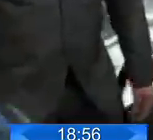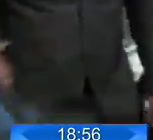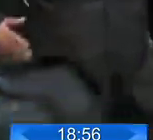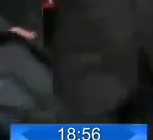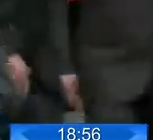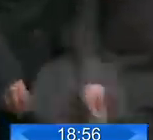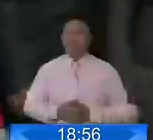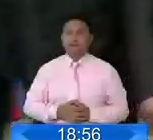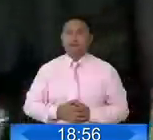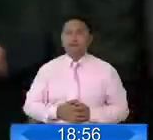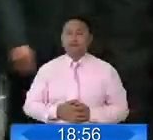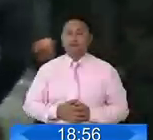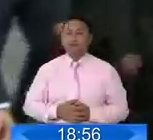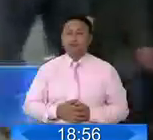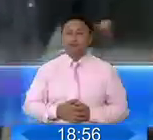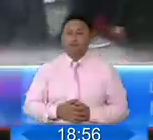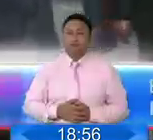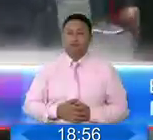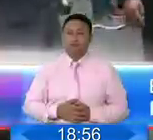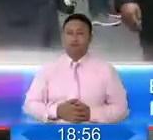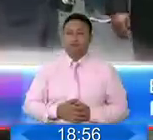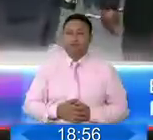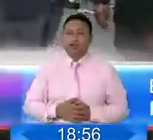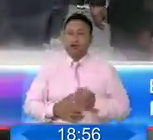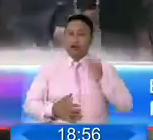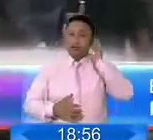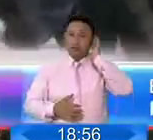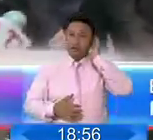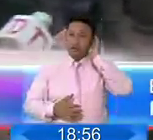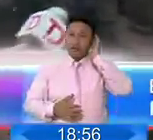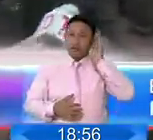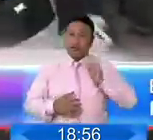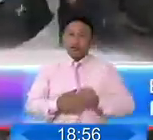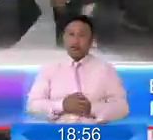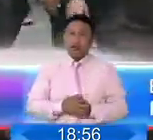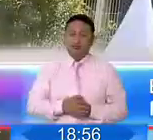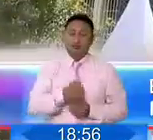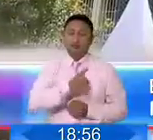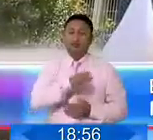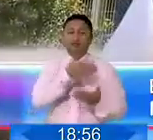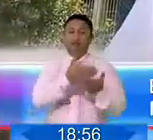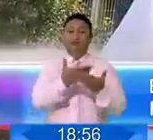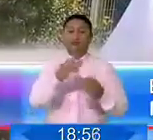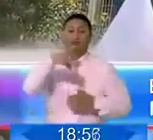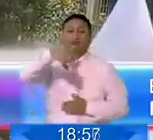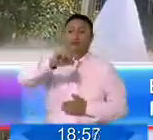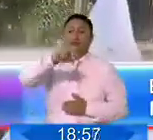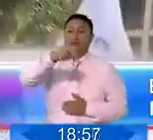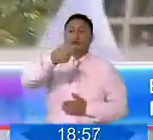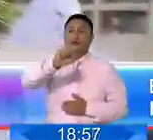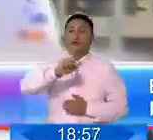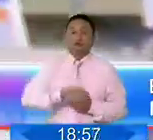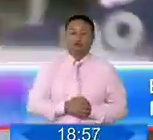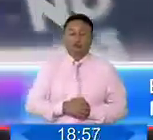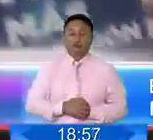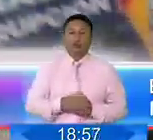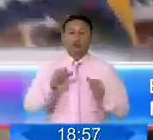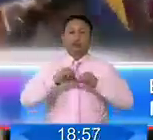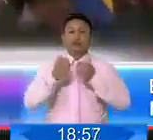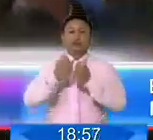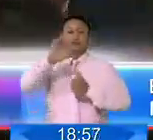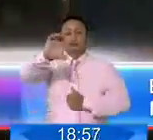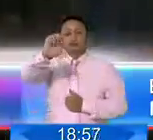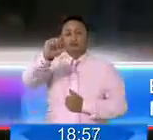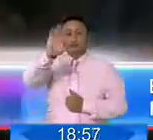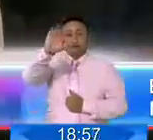Rodeados de simpatizantes llegaron hasta la Fiscalía General del Estado el director nacional de CREO César Monge y el asambleísta Homero Castañer para ser parte